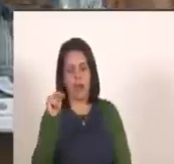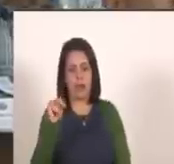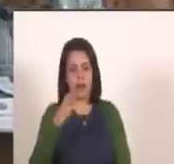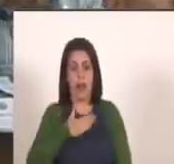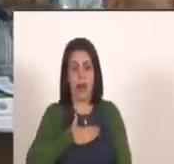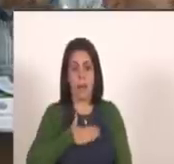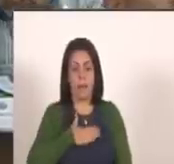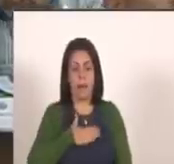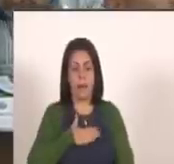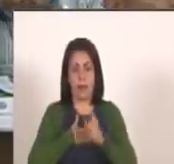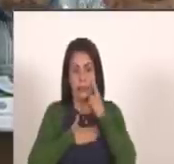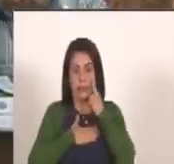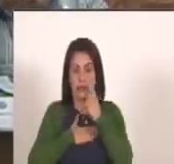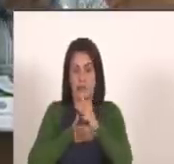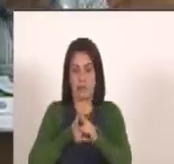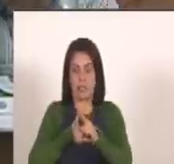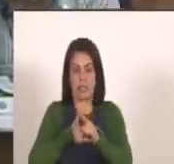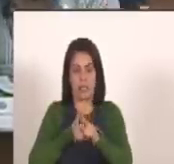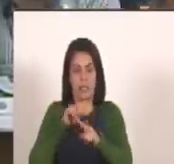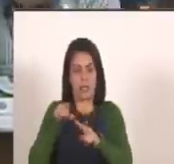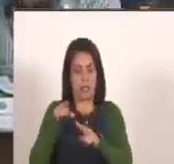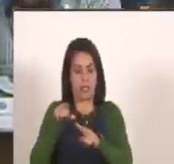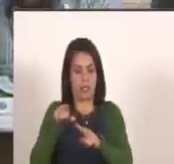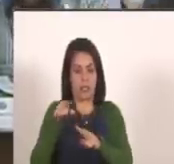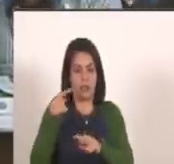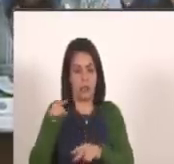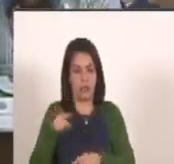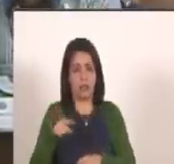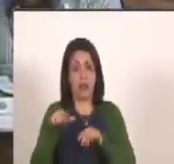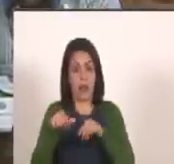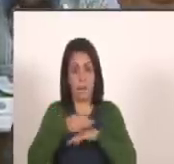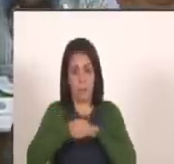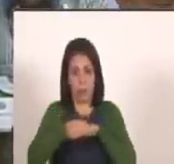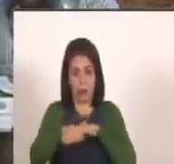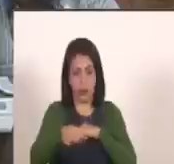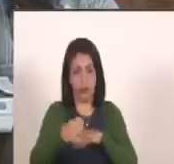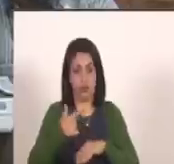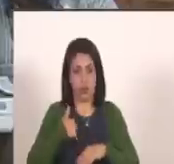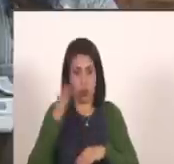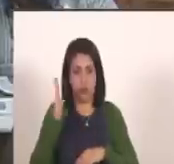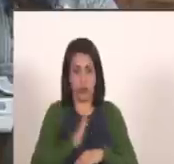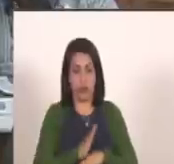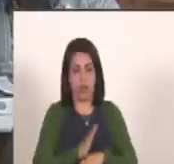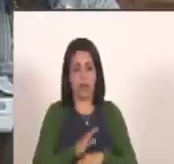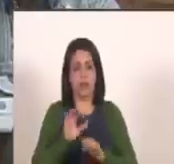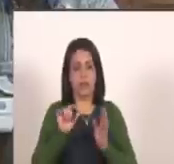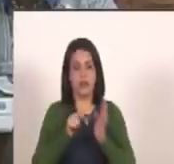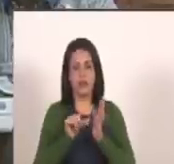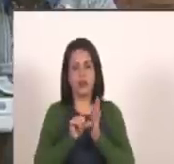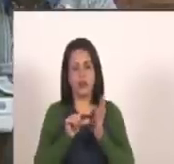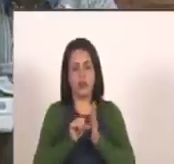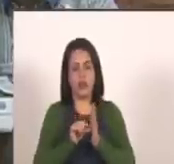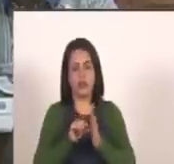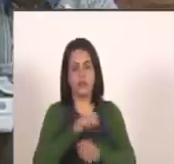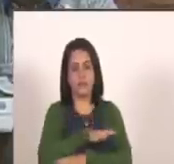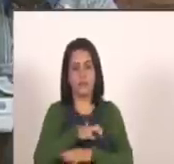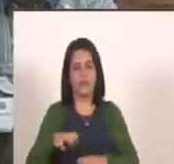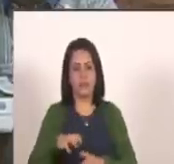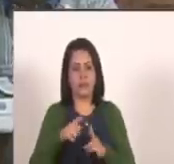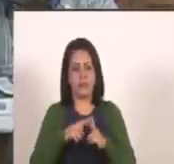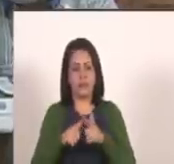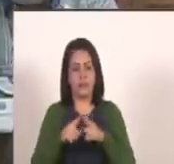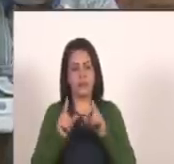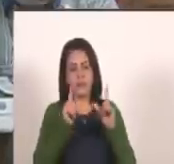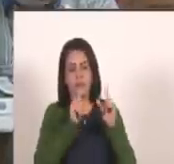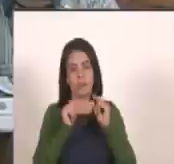Y a mí me fue muy duro tener que en ese municipio del que yo vengo, Simón Rodríguez del Tigre, tener que colocar un